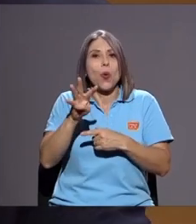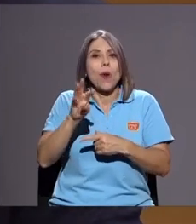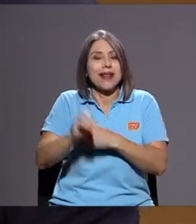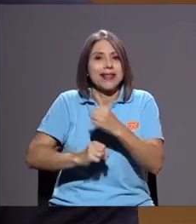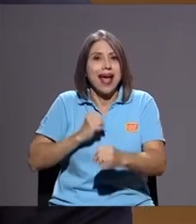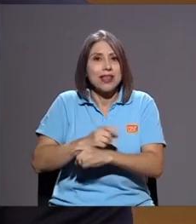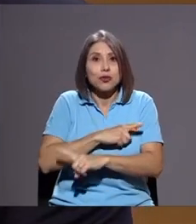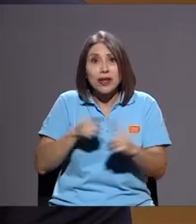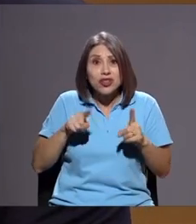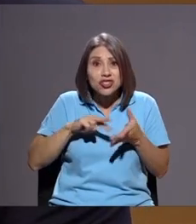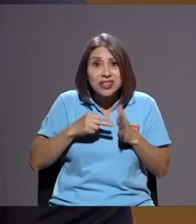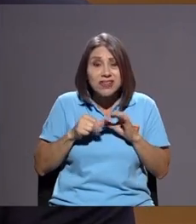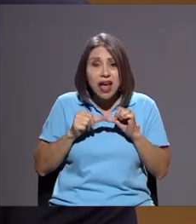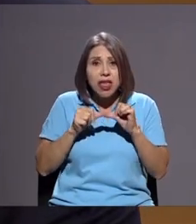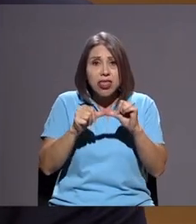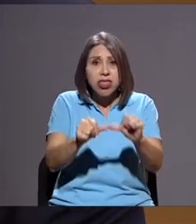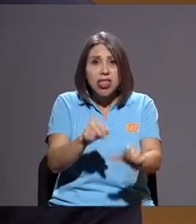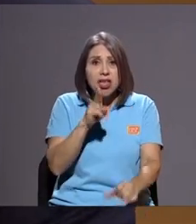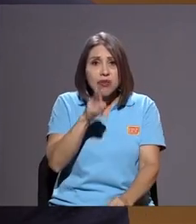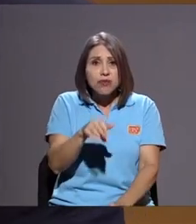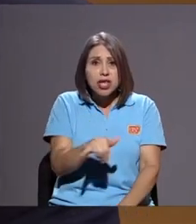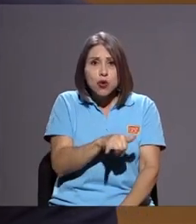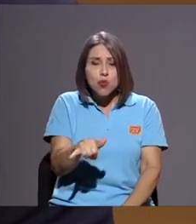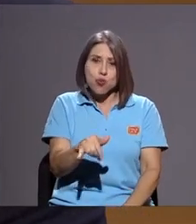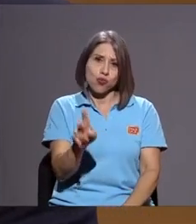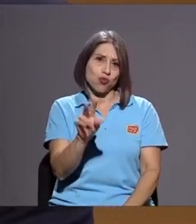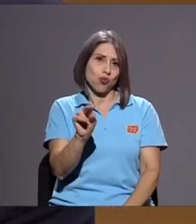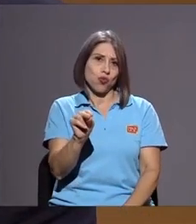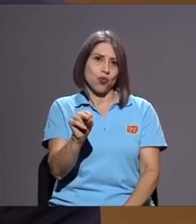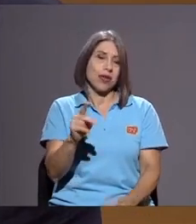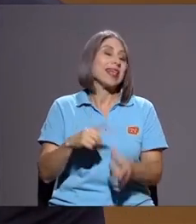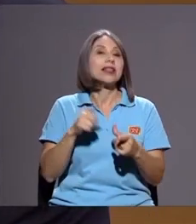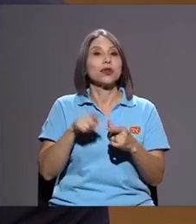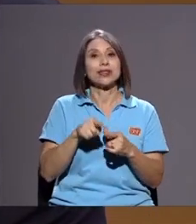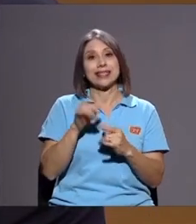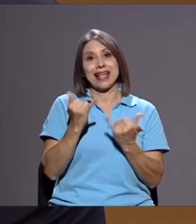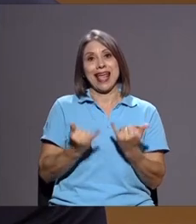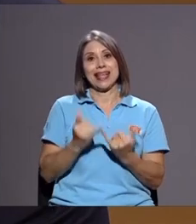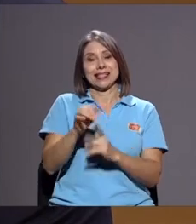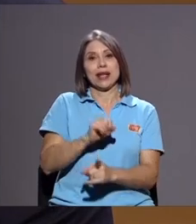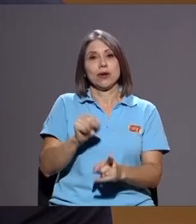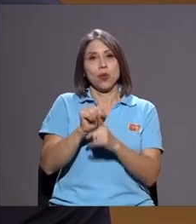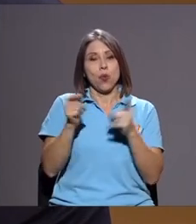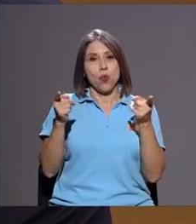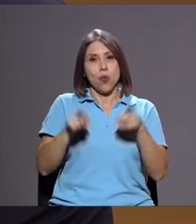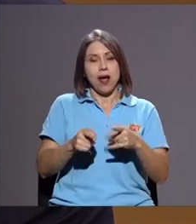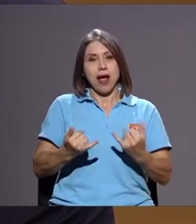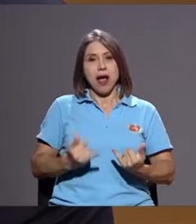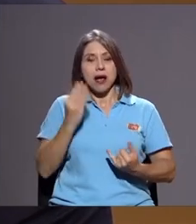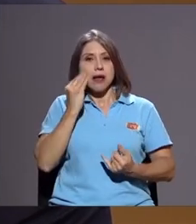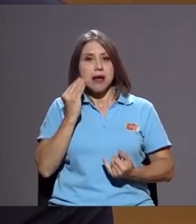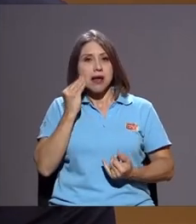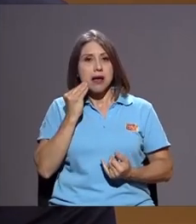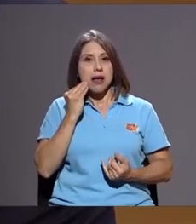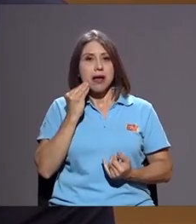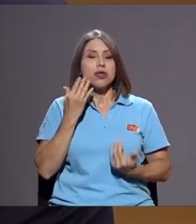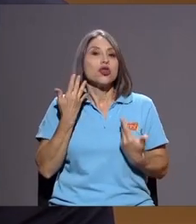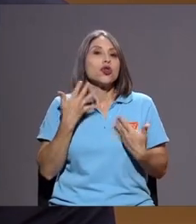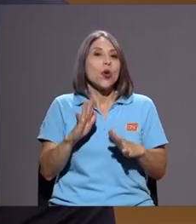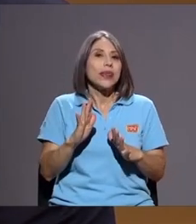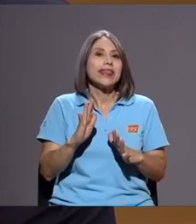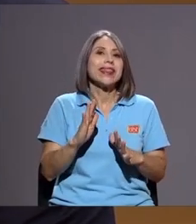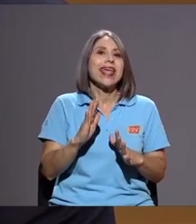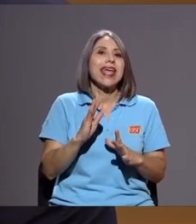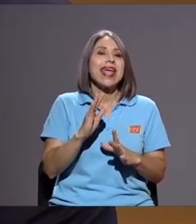significa que las podamos seguir manteniendo y entonces en esta coyuntura que estamos viviendo en donde cada uno de los